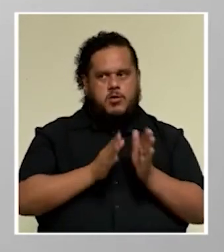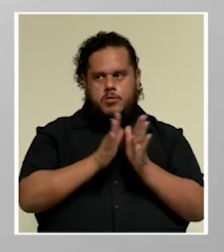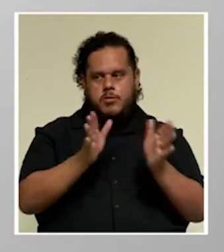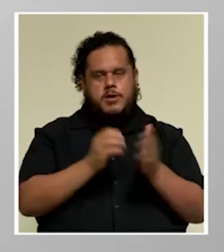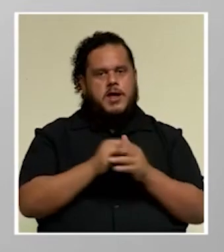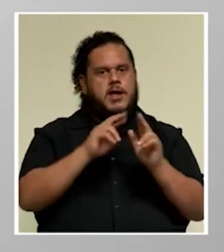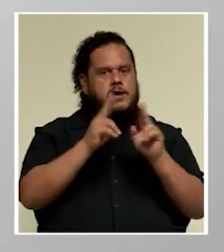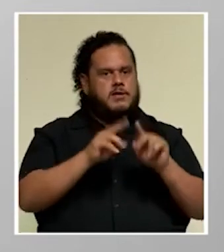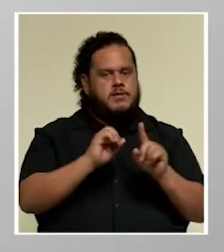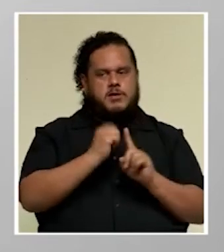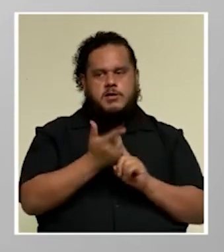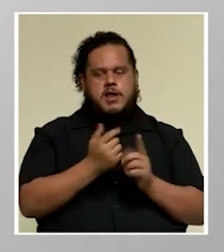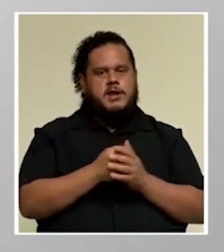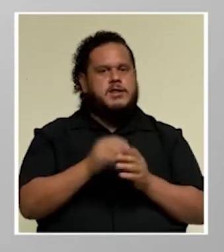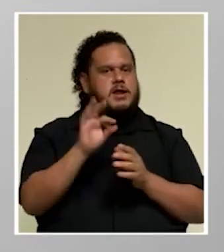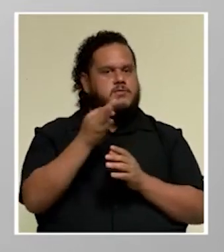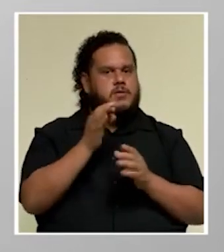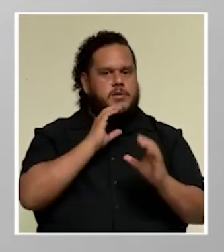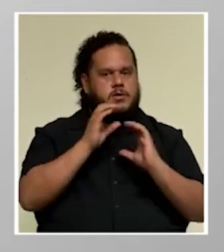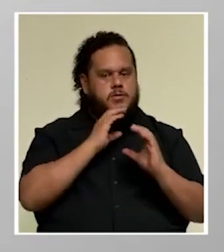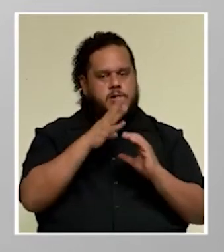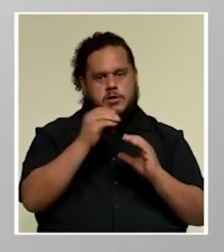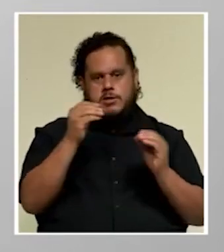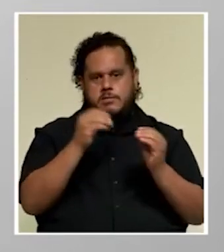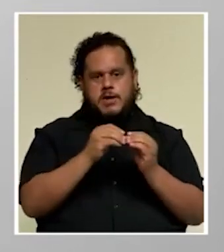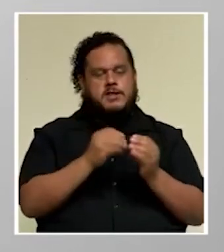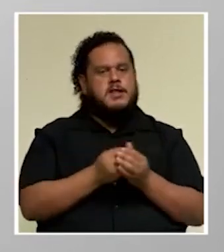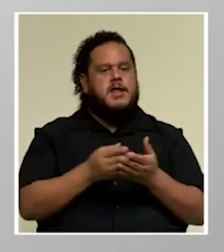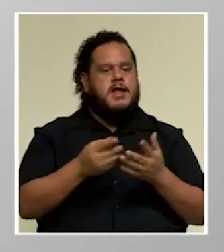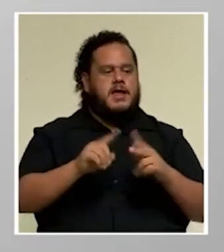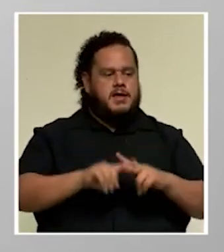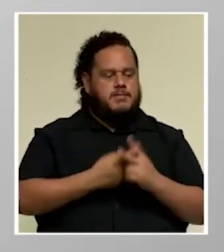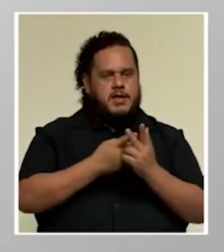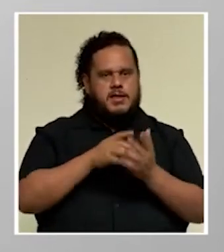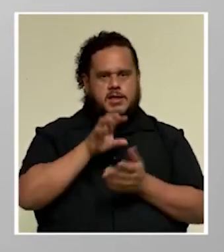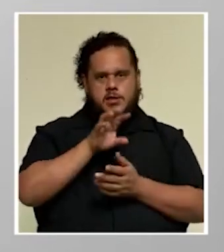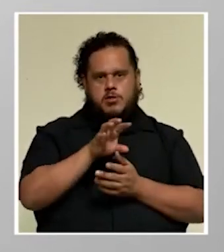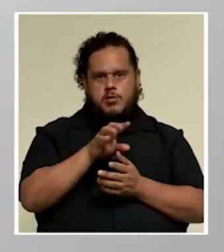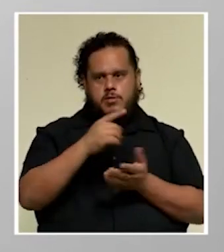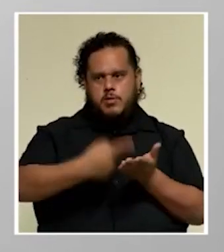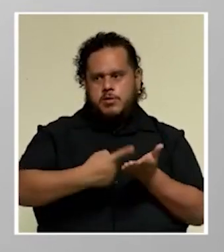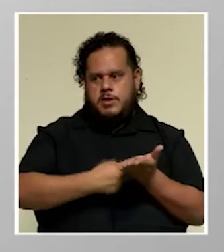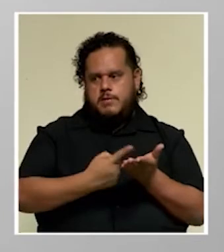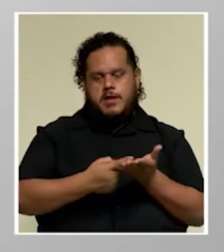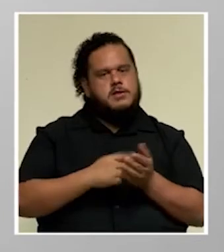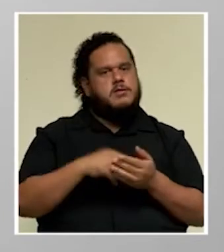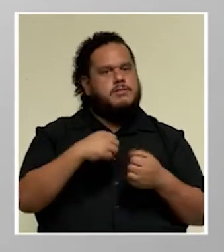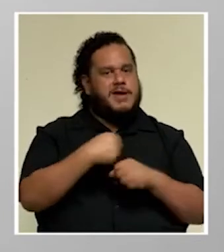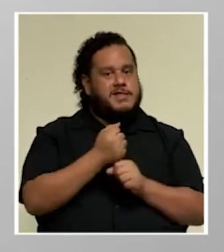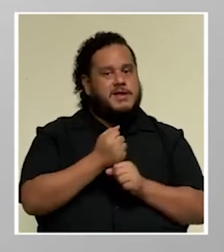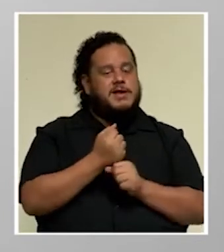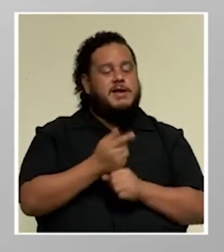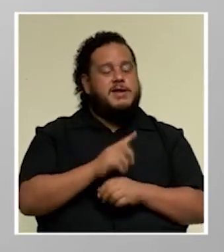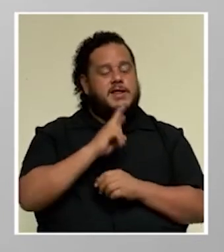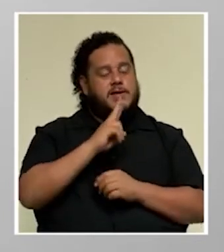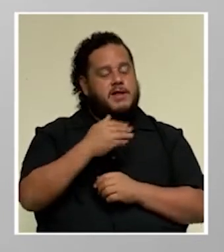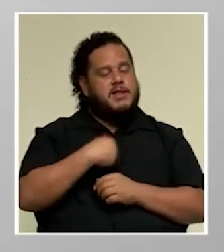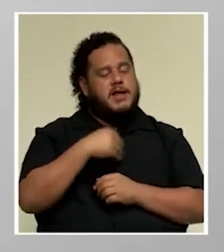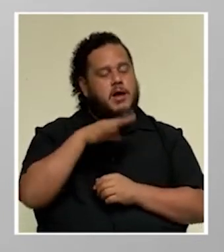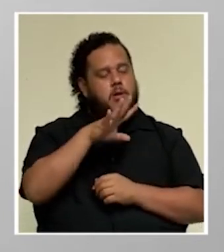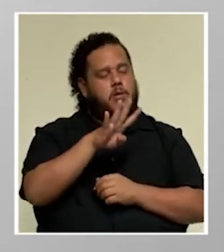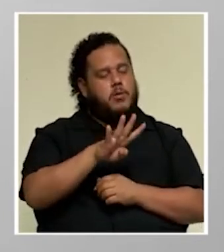redes sociales, en los medios de comunicación y demás, se dé a partir de los propios debates, van a hacer que efectivamente haya aproximadamente